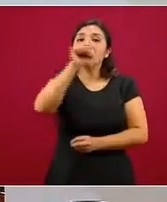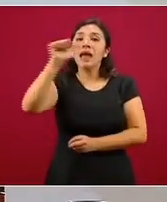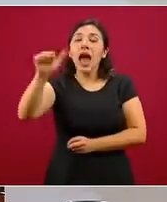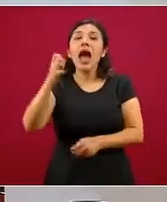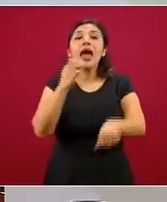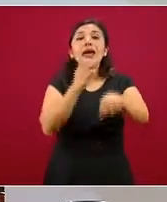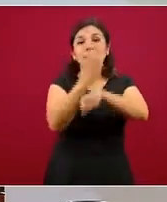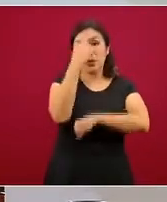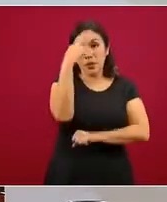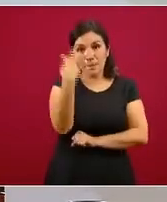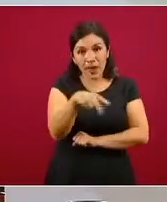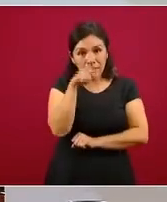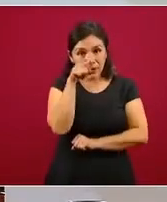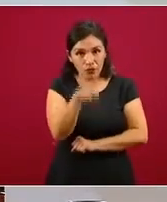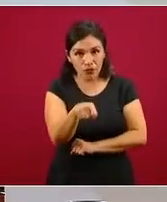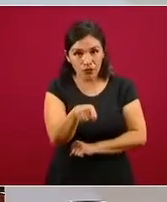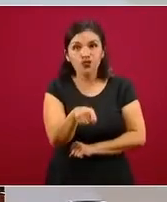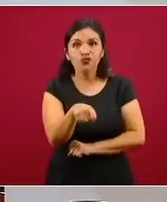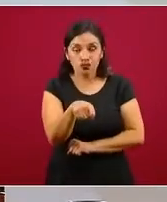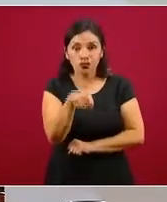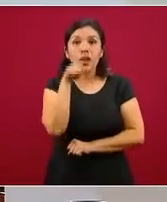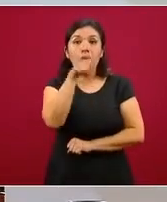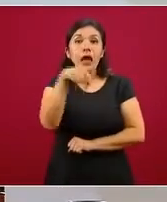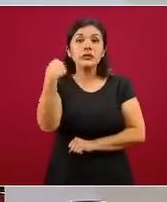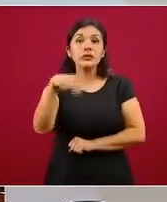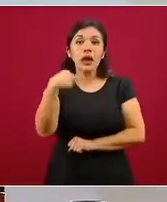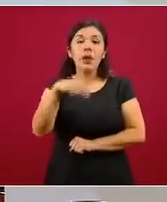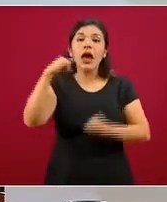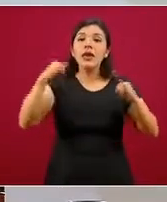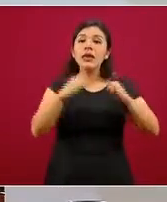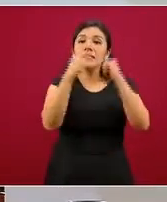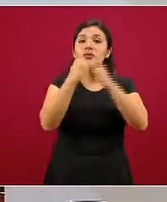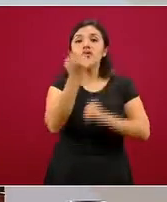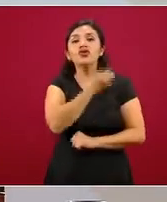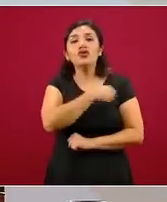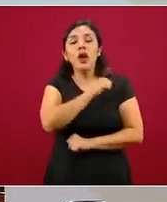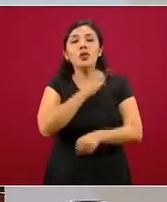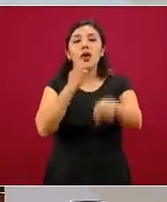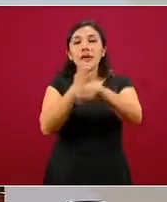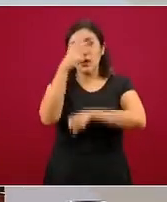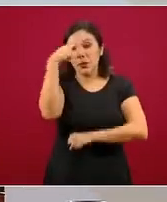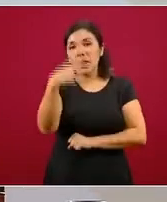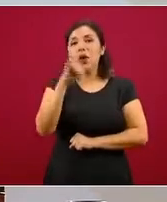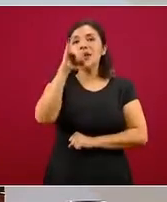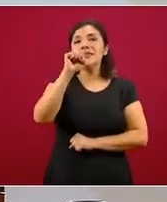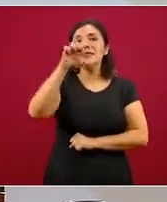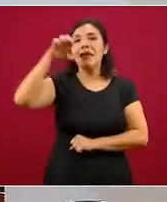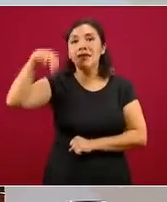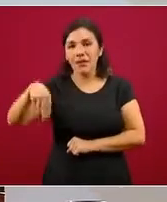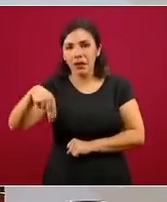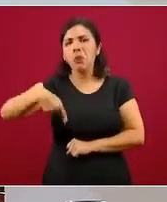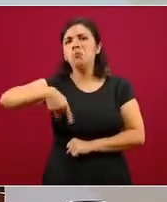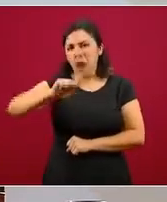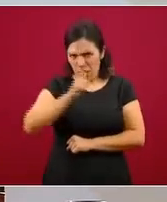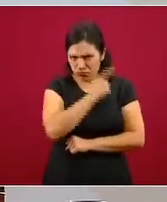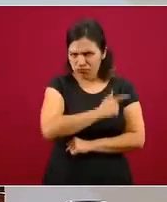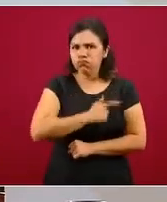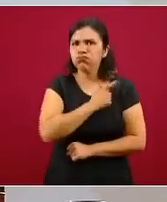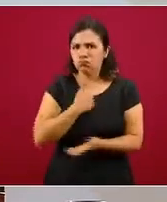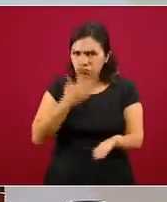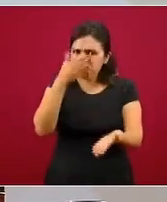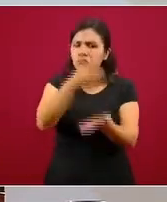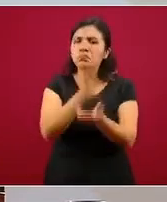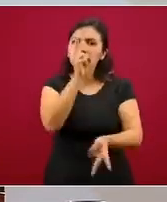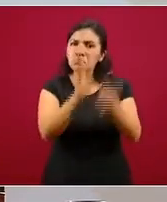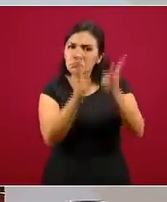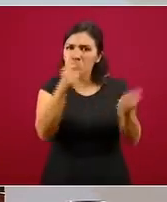del Estado de México, que ahí se llama Instituto de Salud del Estado de México, ISEM. Pero con mucho gusto vamos a hablar con nuestros